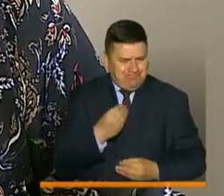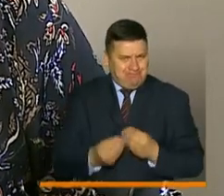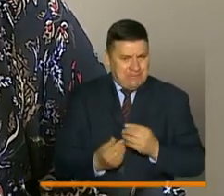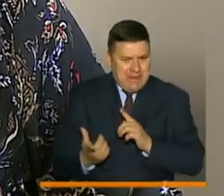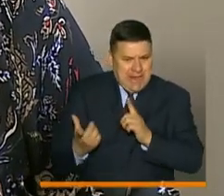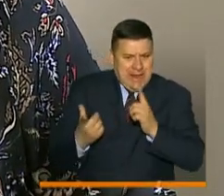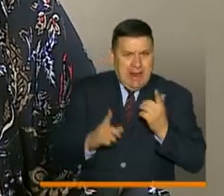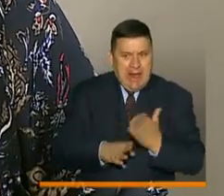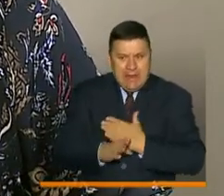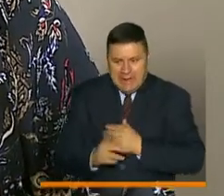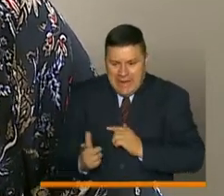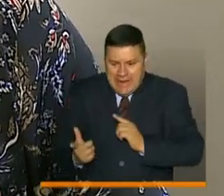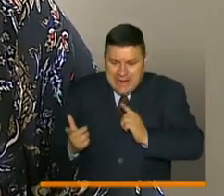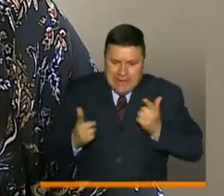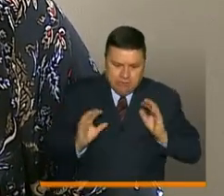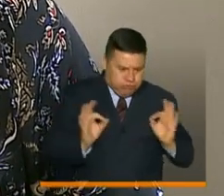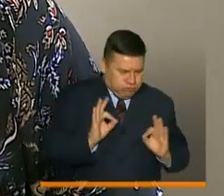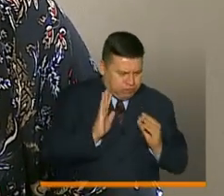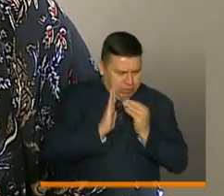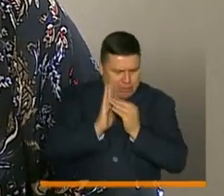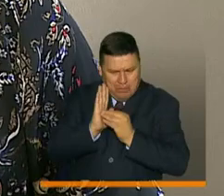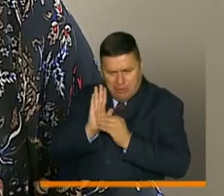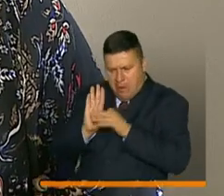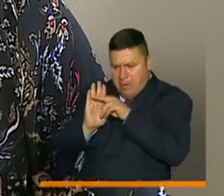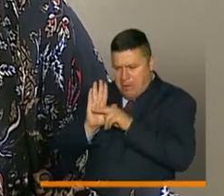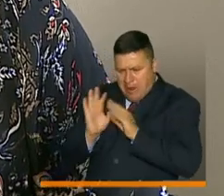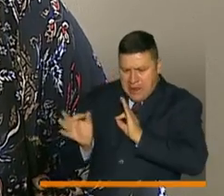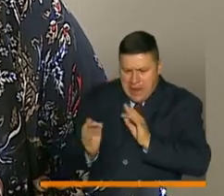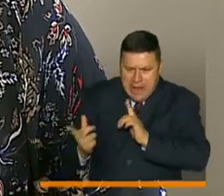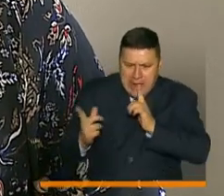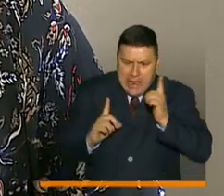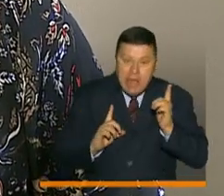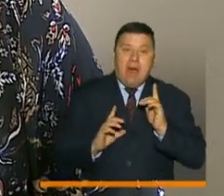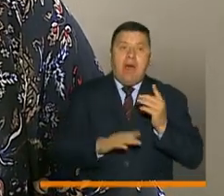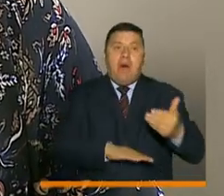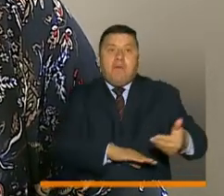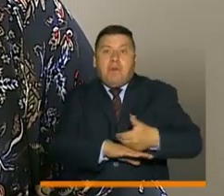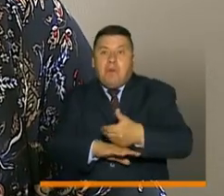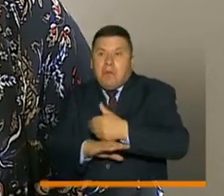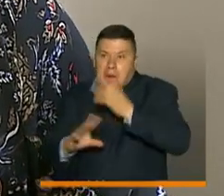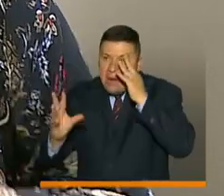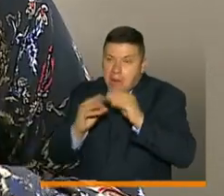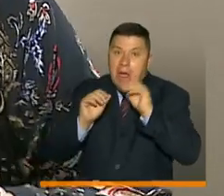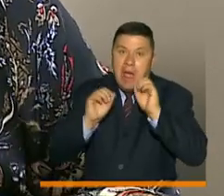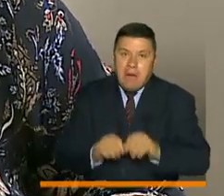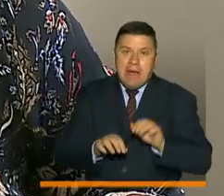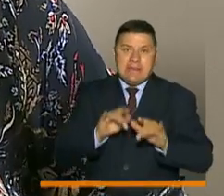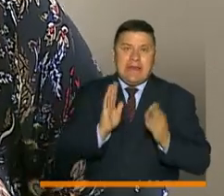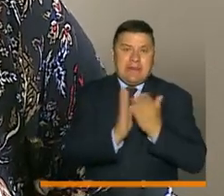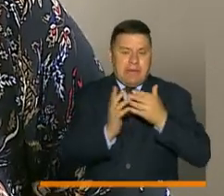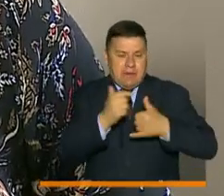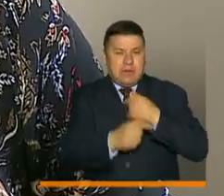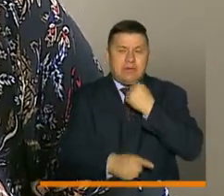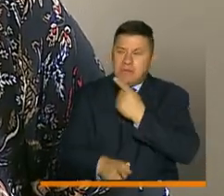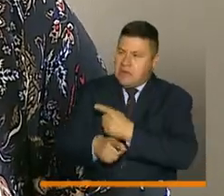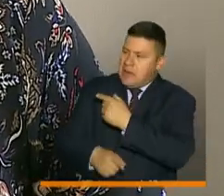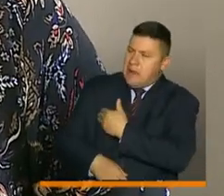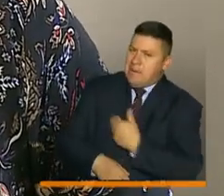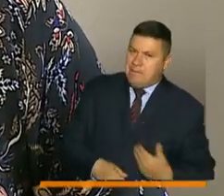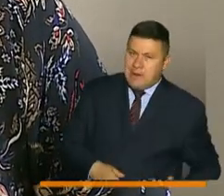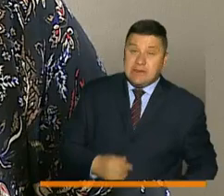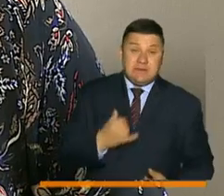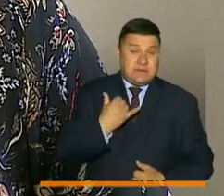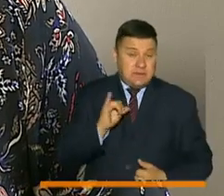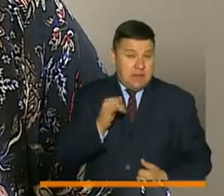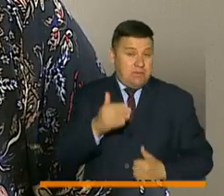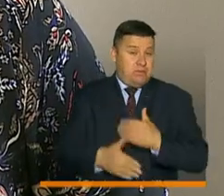el alistamiento. Estamos listos desde el Ministerio de Salud y Educación a escuchar las propuestas de todos los secretarios. Mencionaba el señor presidente, ya